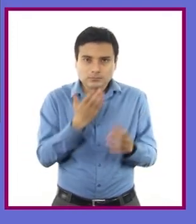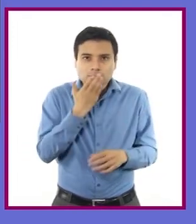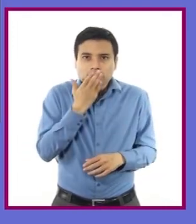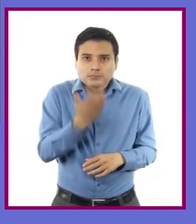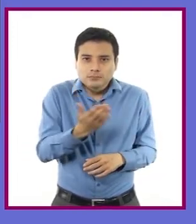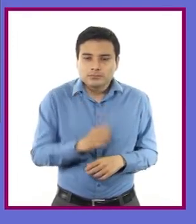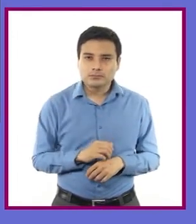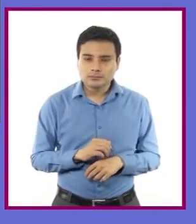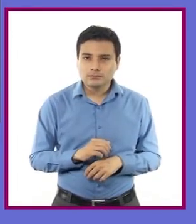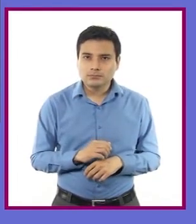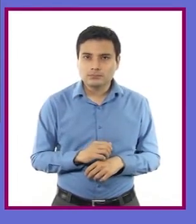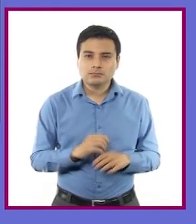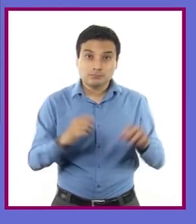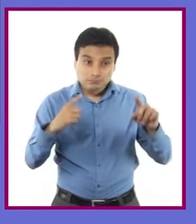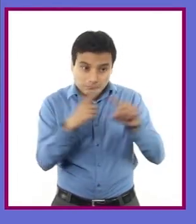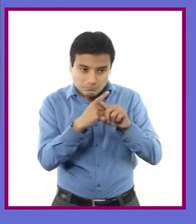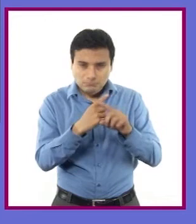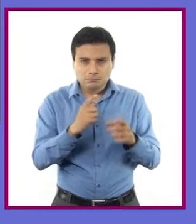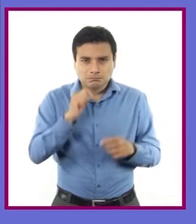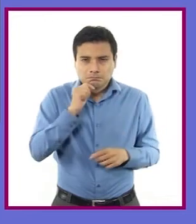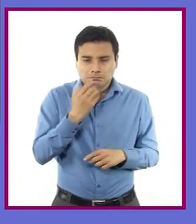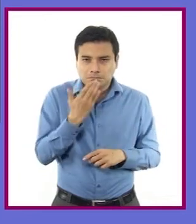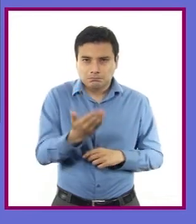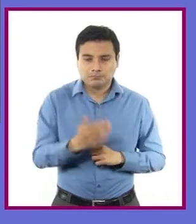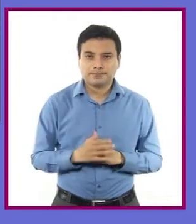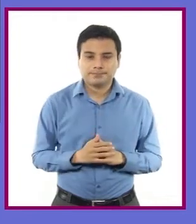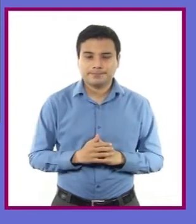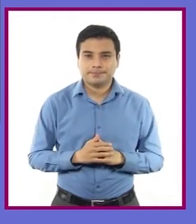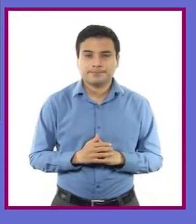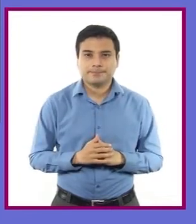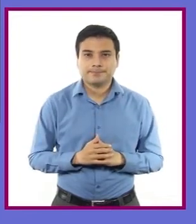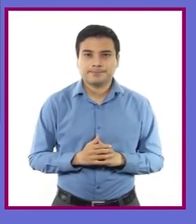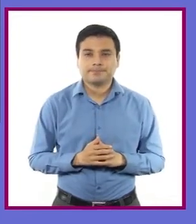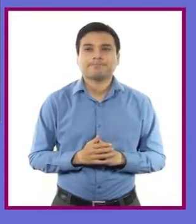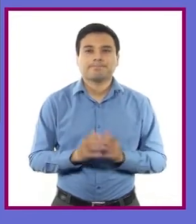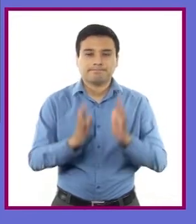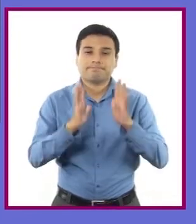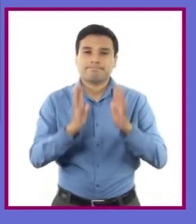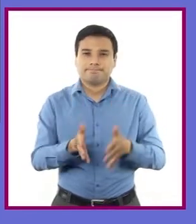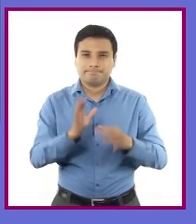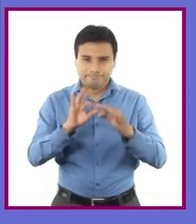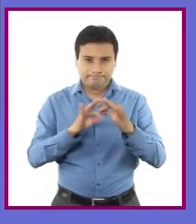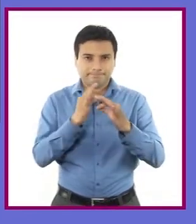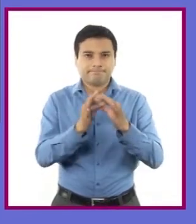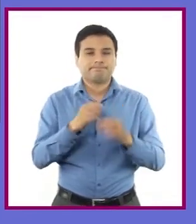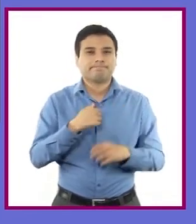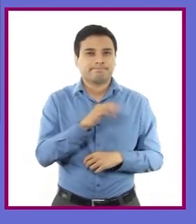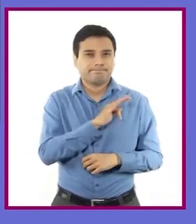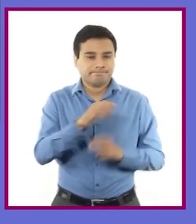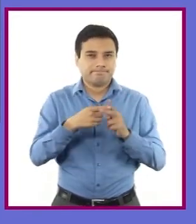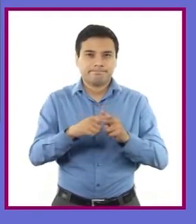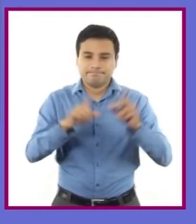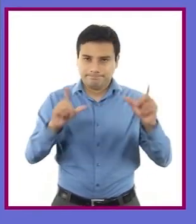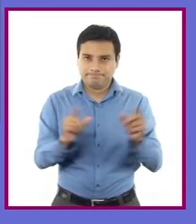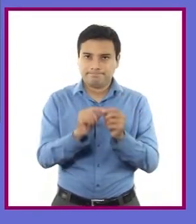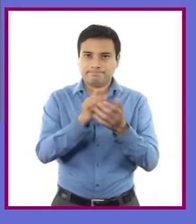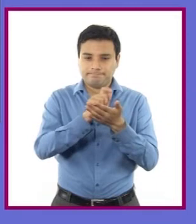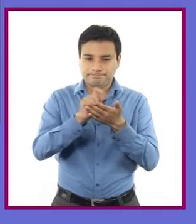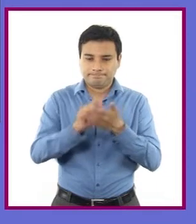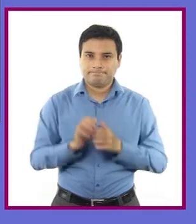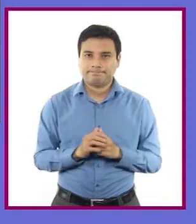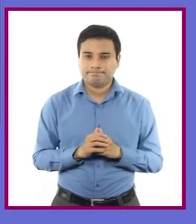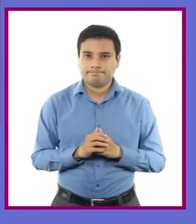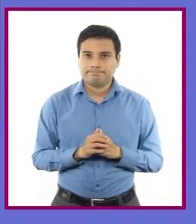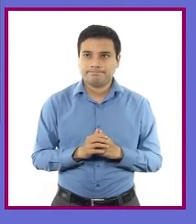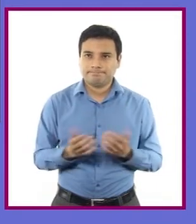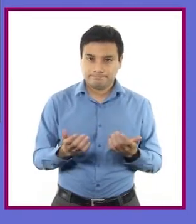texto. Ya tenemos todo para elaborar nuestro resumen. Podemos iniciar con las ideas similares.